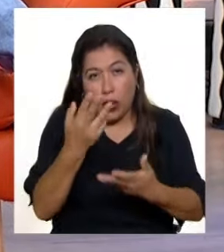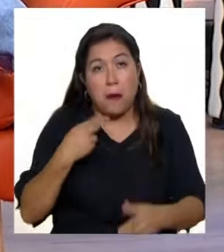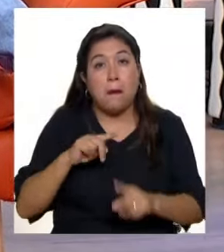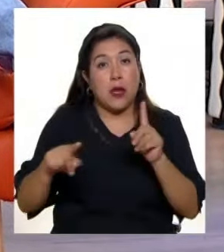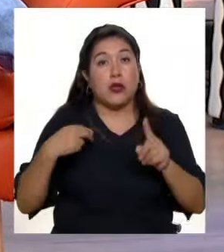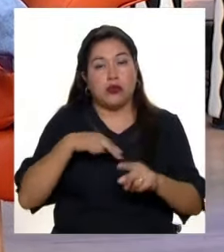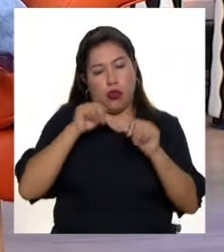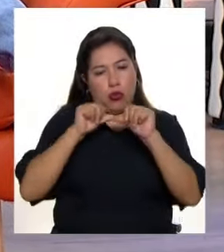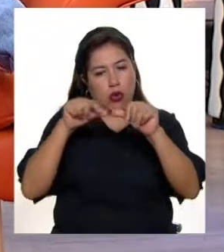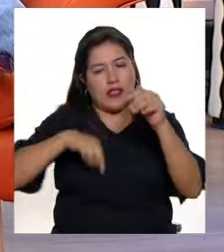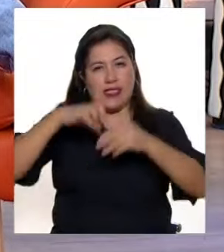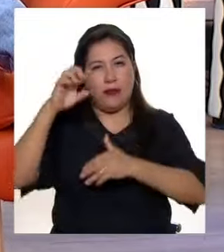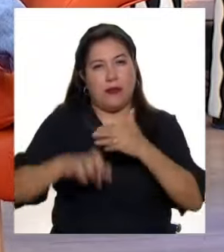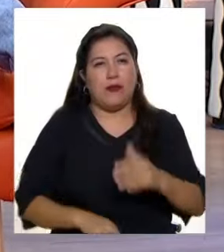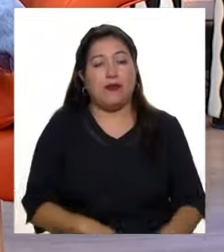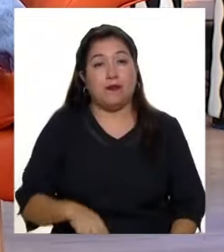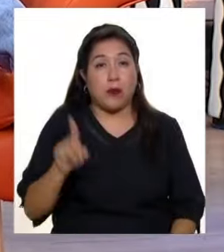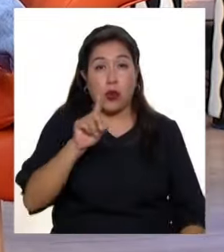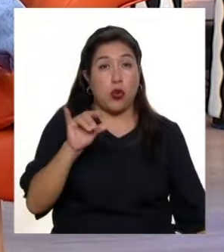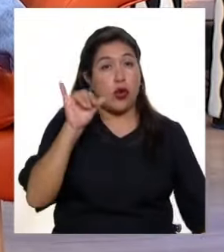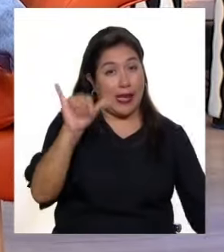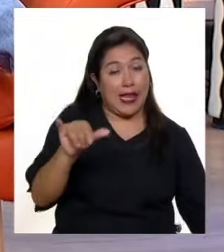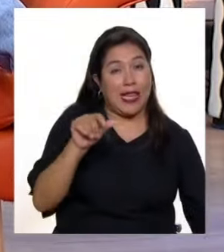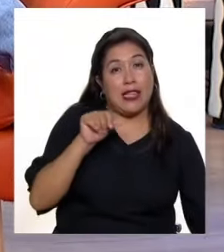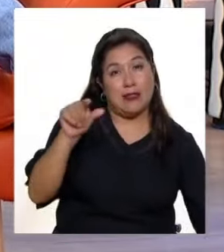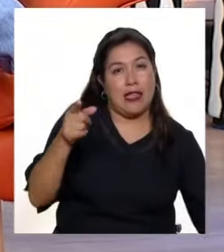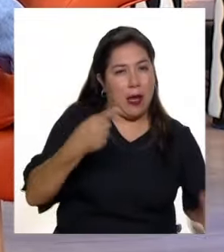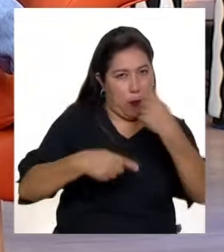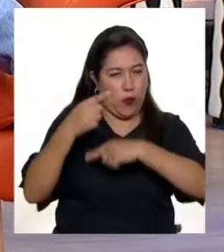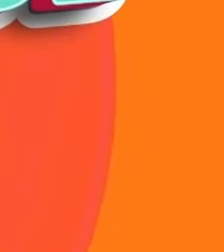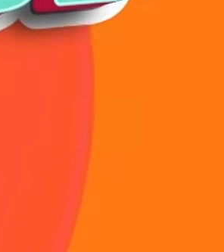continuamos con el programa. Así que no te muevas, ya regresamos.